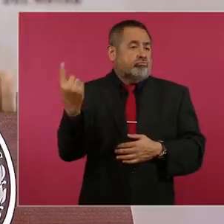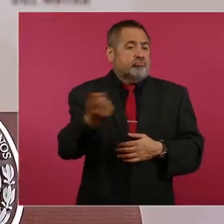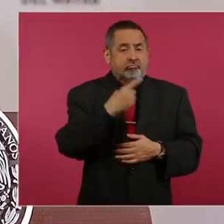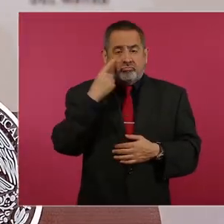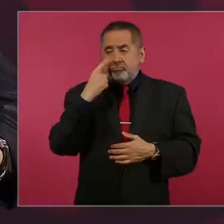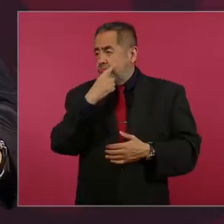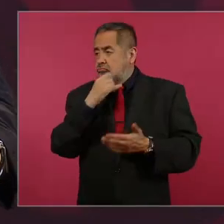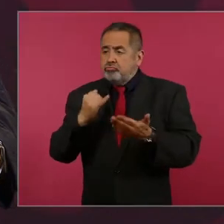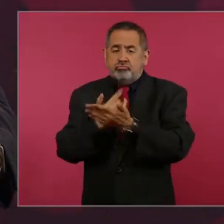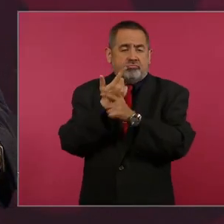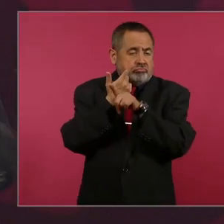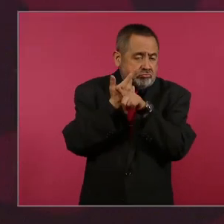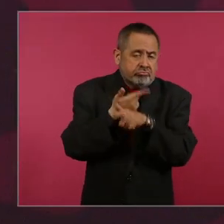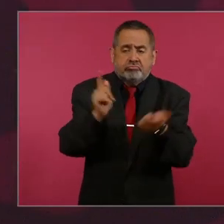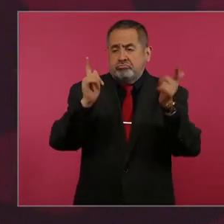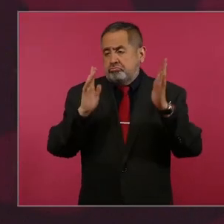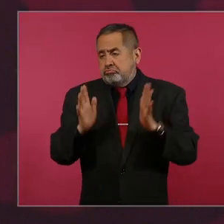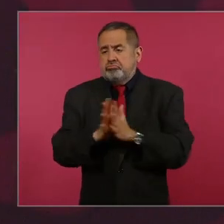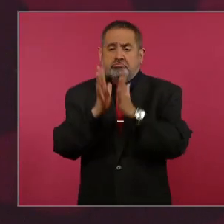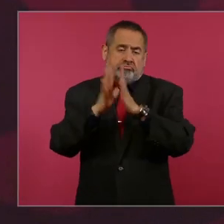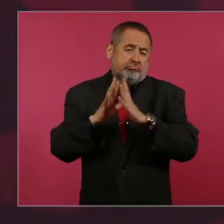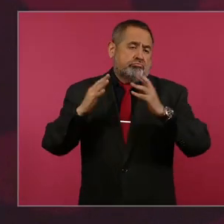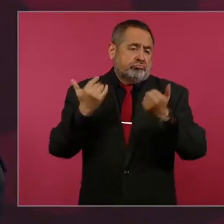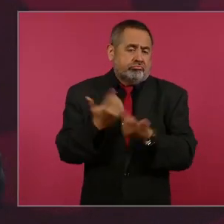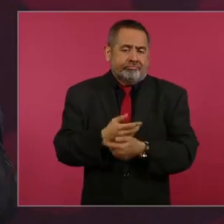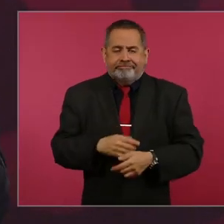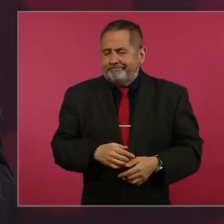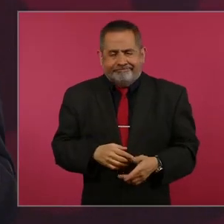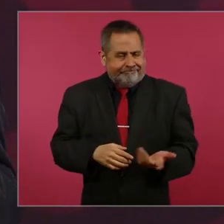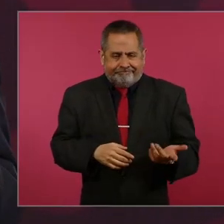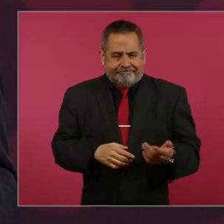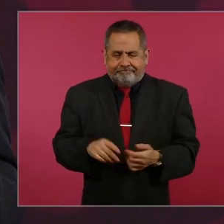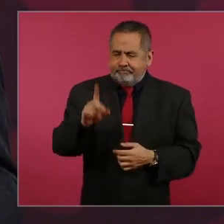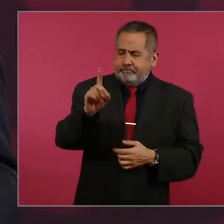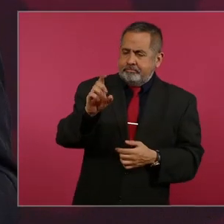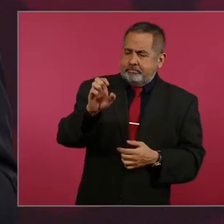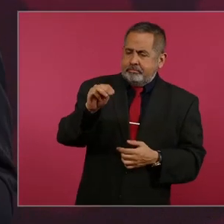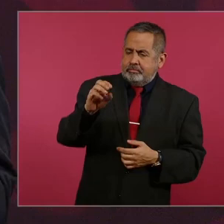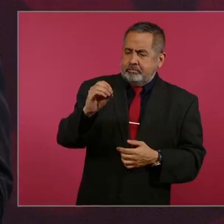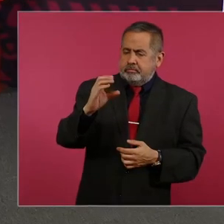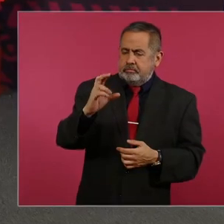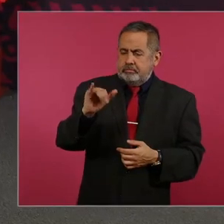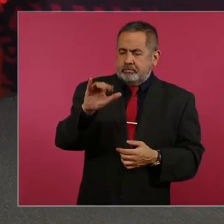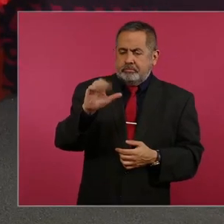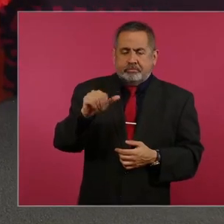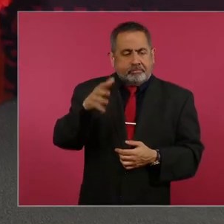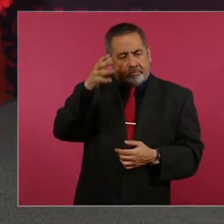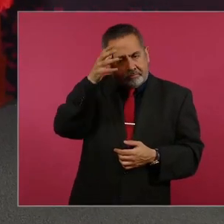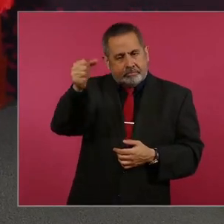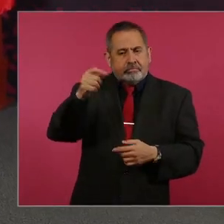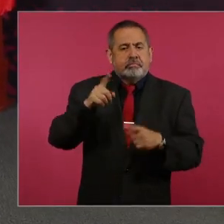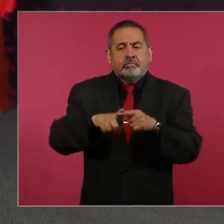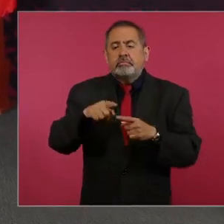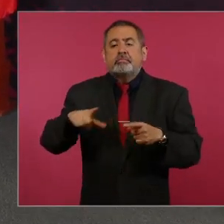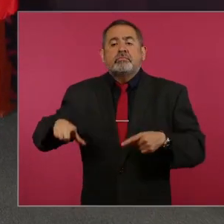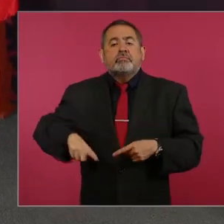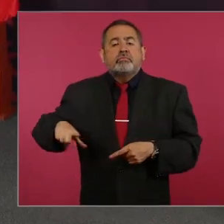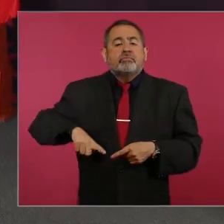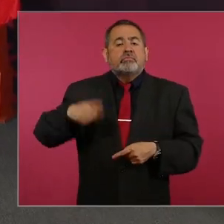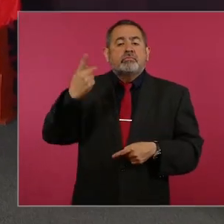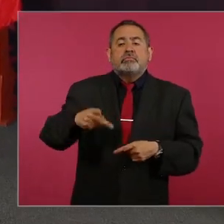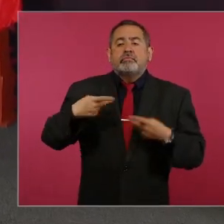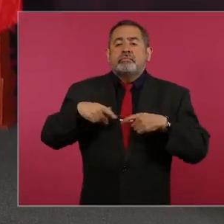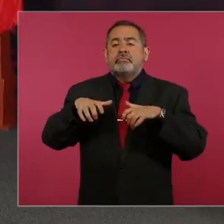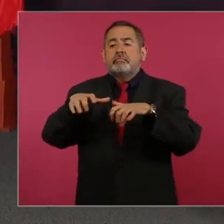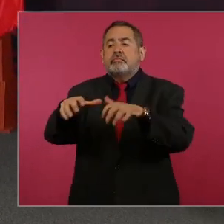porque la democracia es el gobierno del pueblo para el pueblo, con